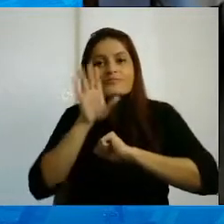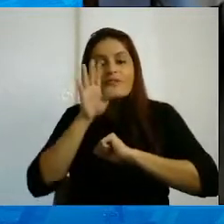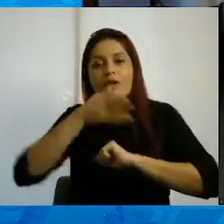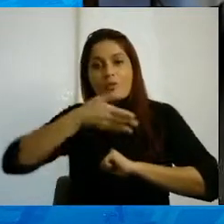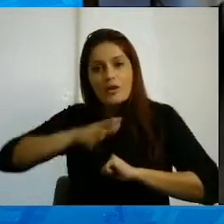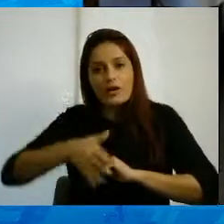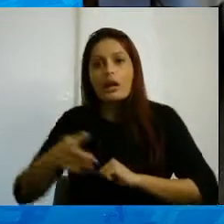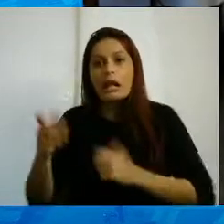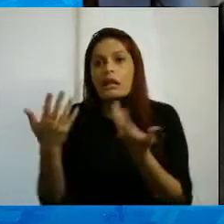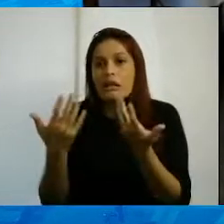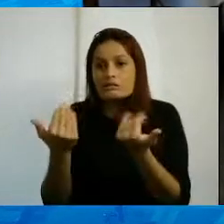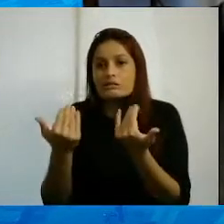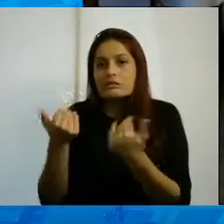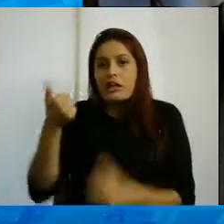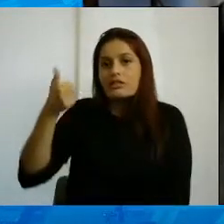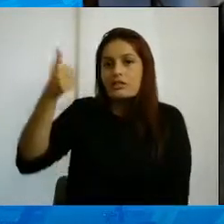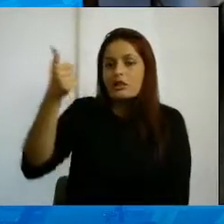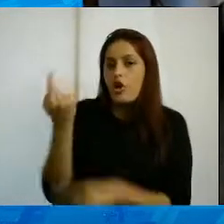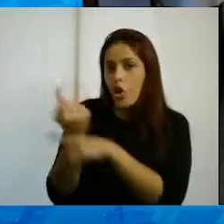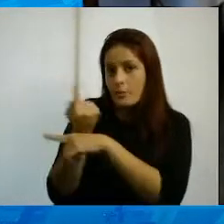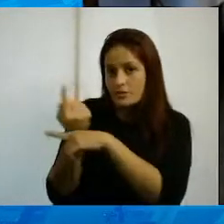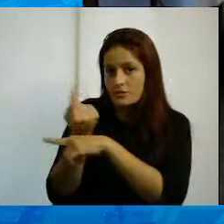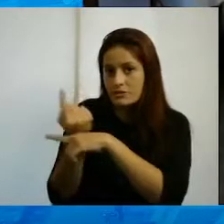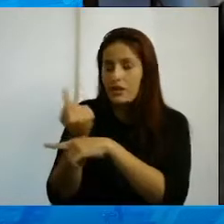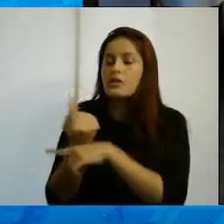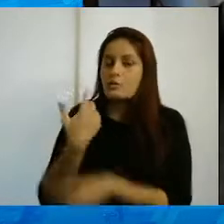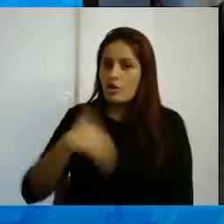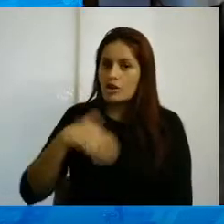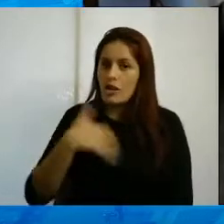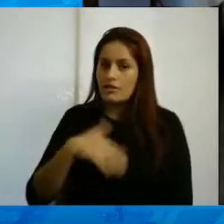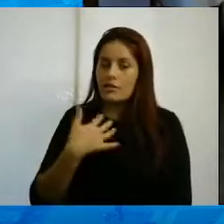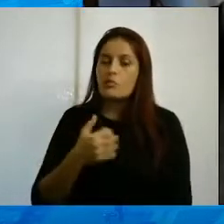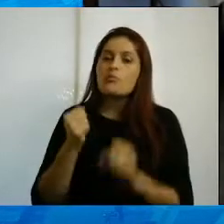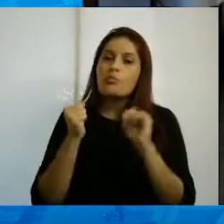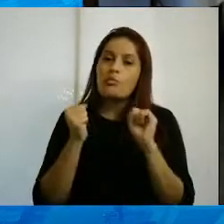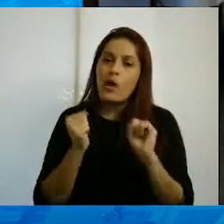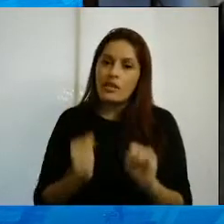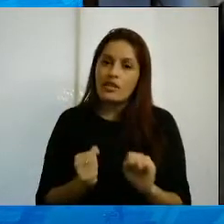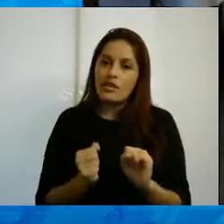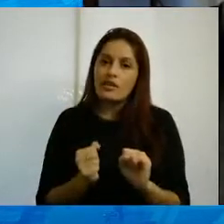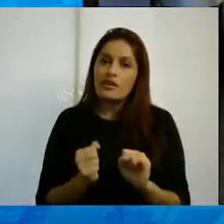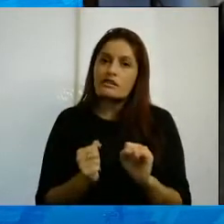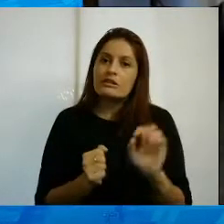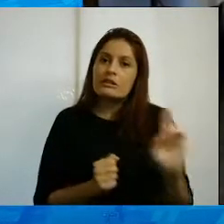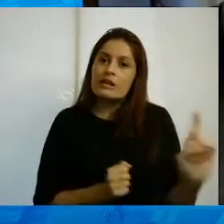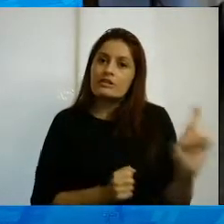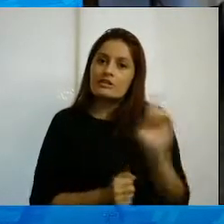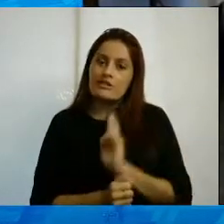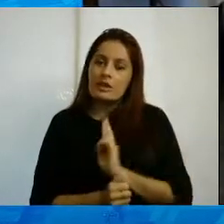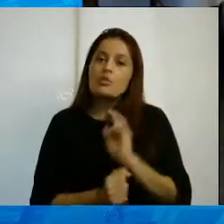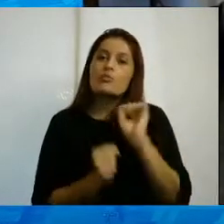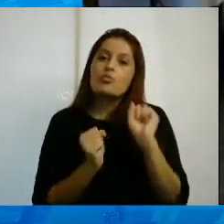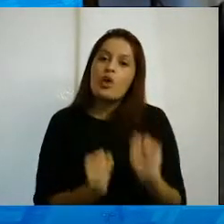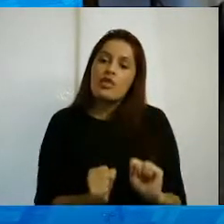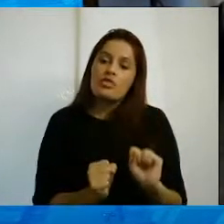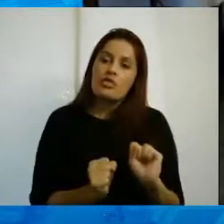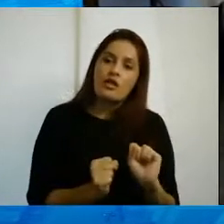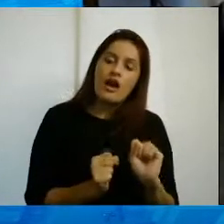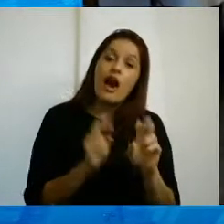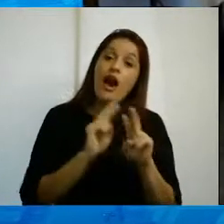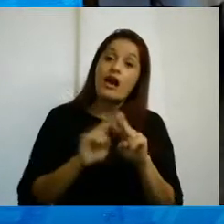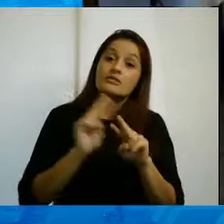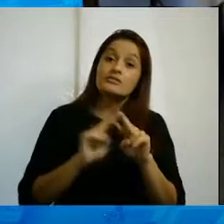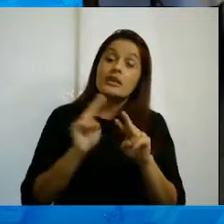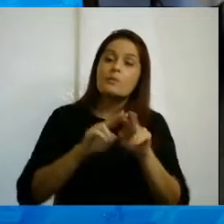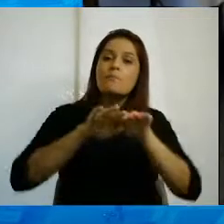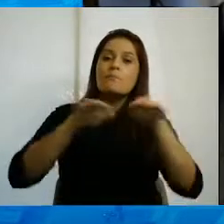hablar con los dirigentes sobre este tema. Yo creo que es súper importante de que los podamos recibir, de que podamos hacer esta mesa